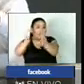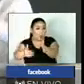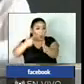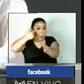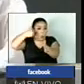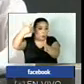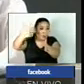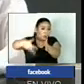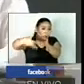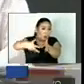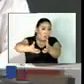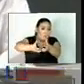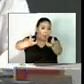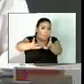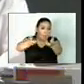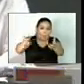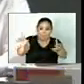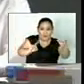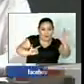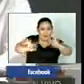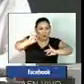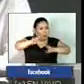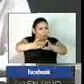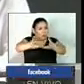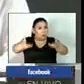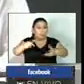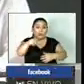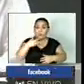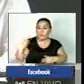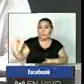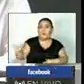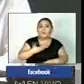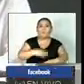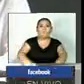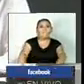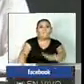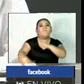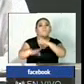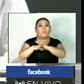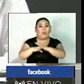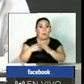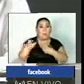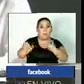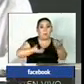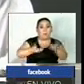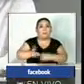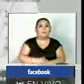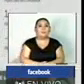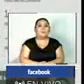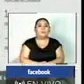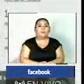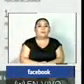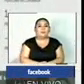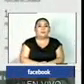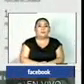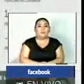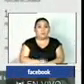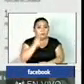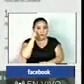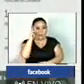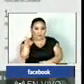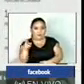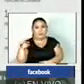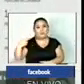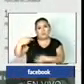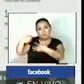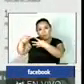contagio va a crecer si no contenemos la movilización de la gente. Bueno, revisemos